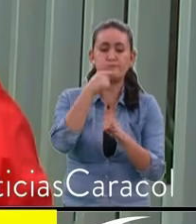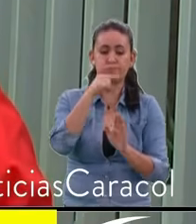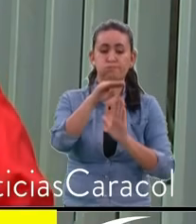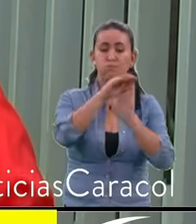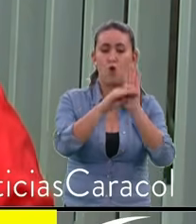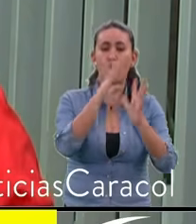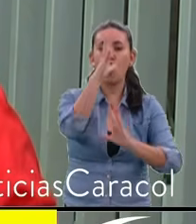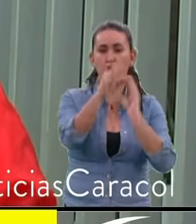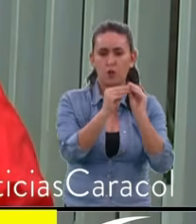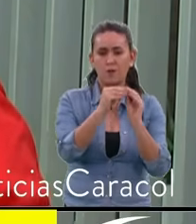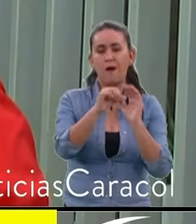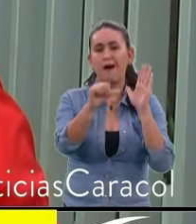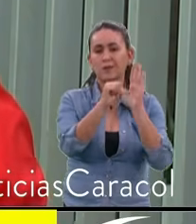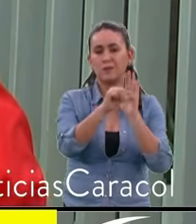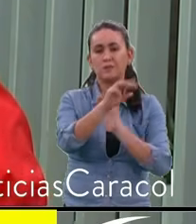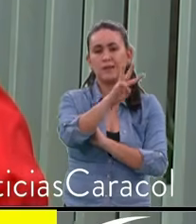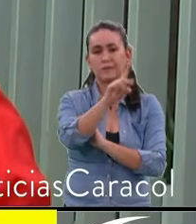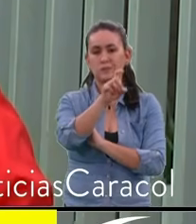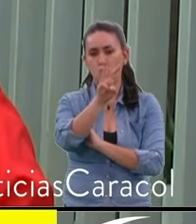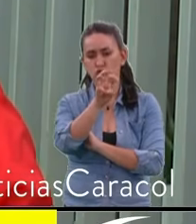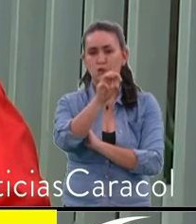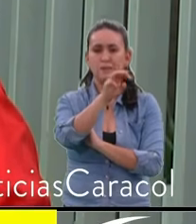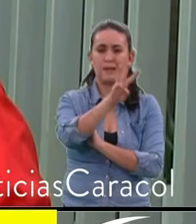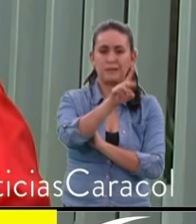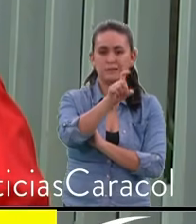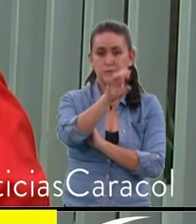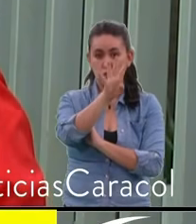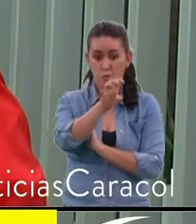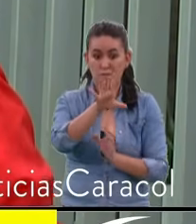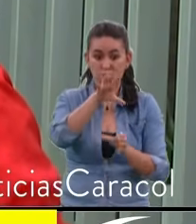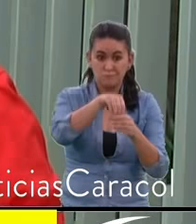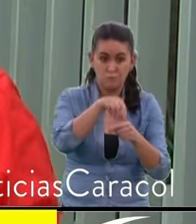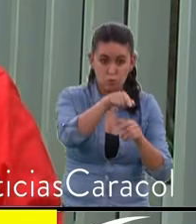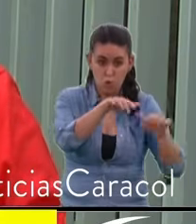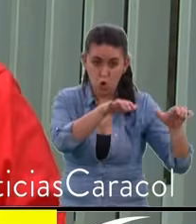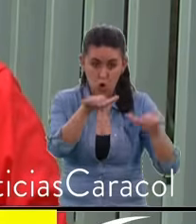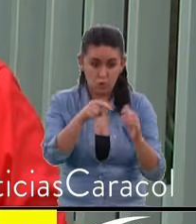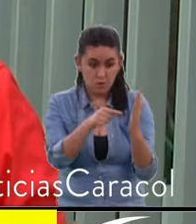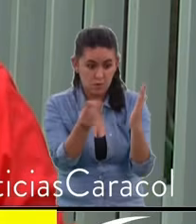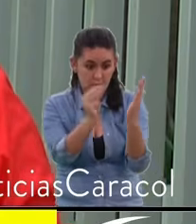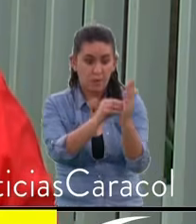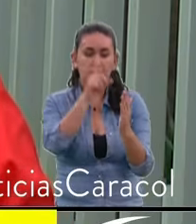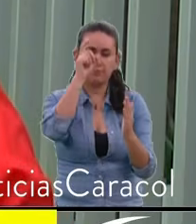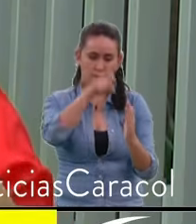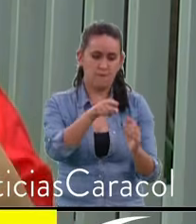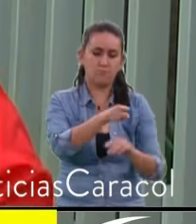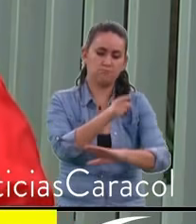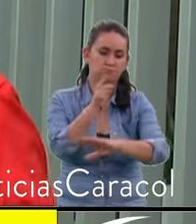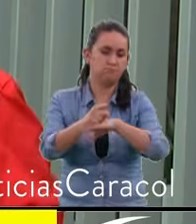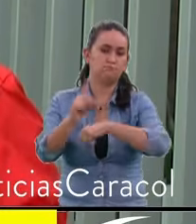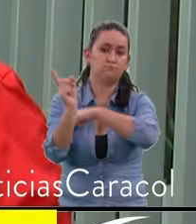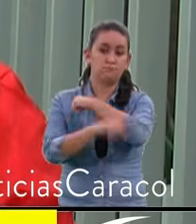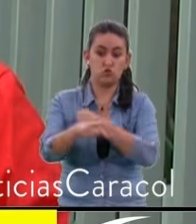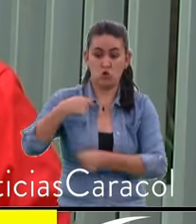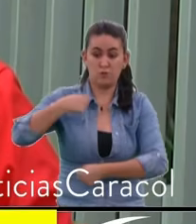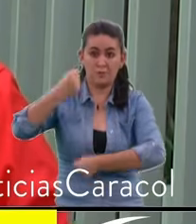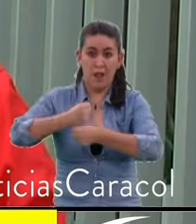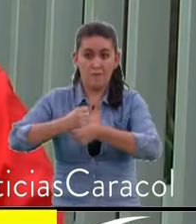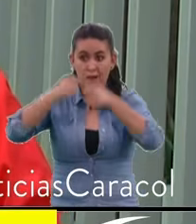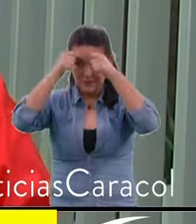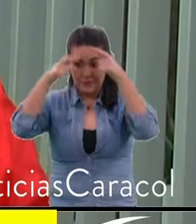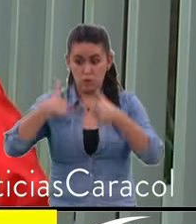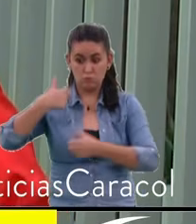Penal, artículo 368 y 369. Si está inmerso en esa conducta, pues ahí tendría que afrontar las responsabilidades y como servidor público tú sabes que ya